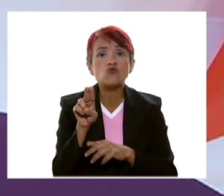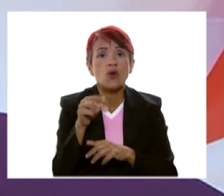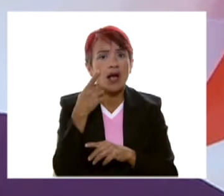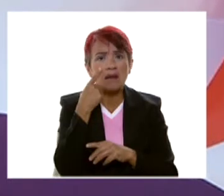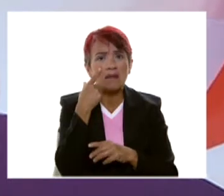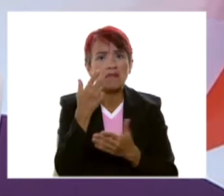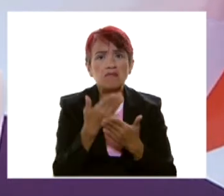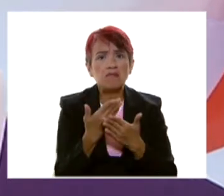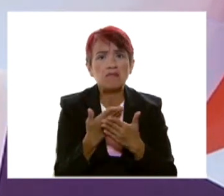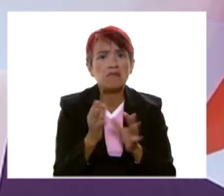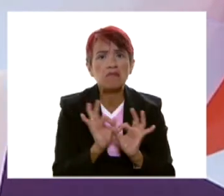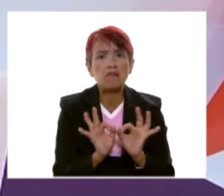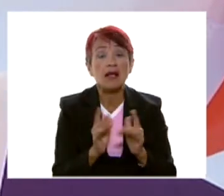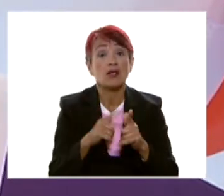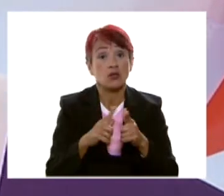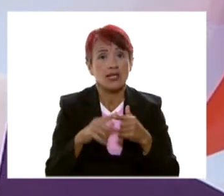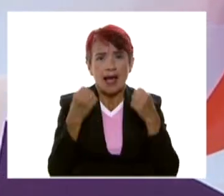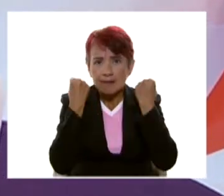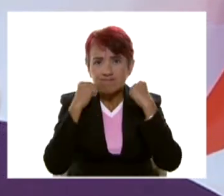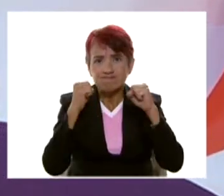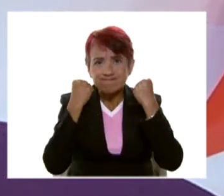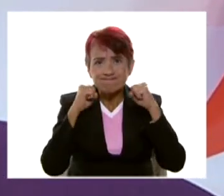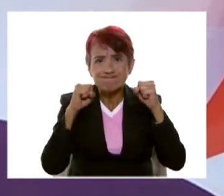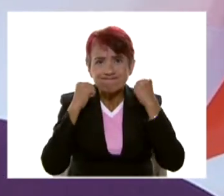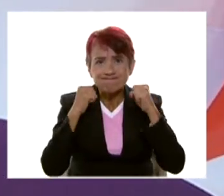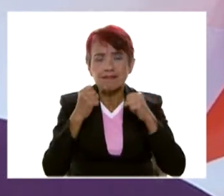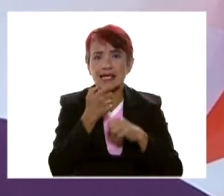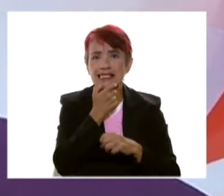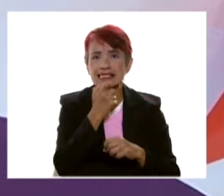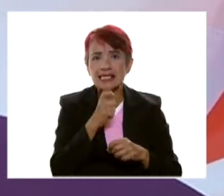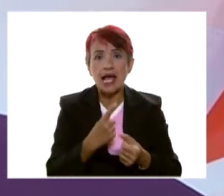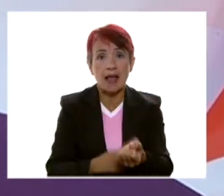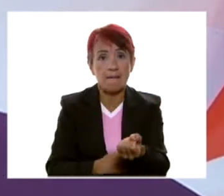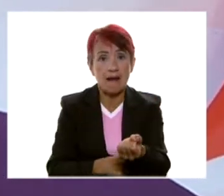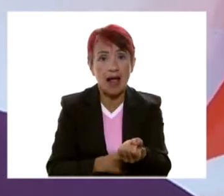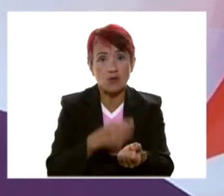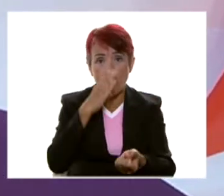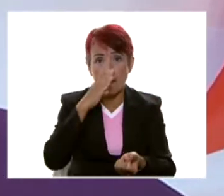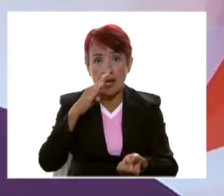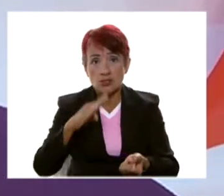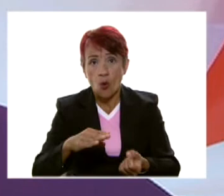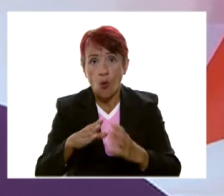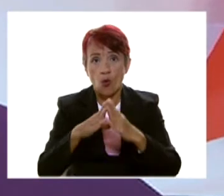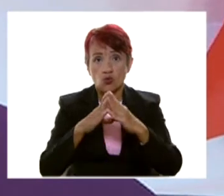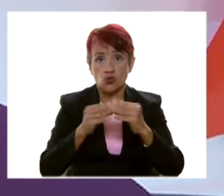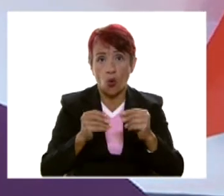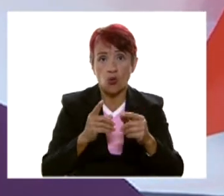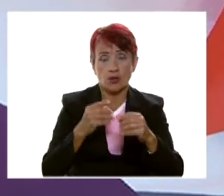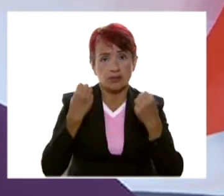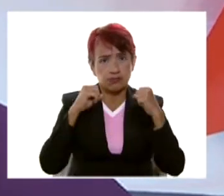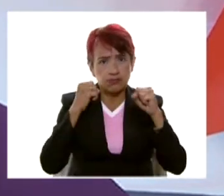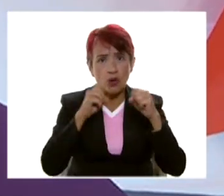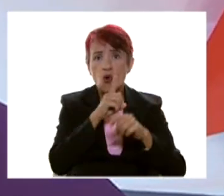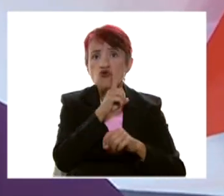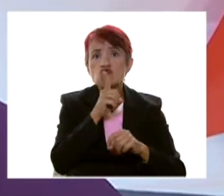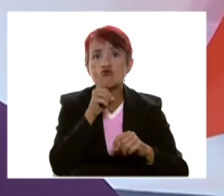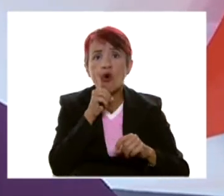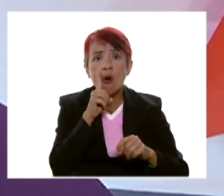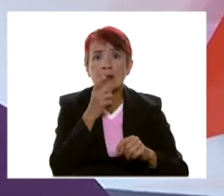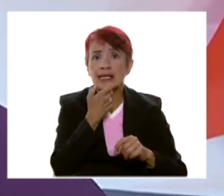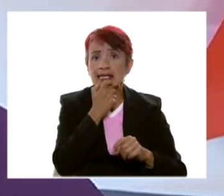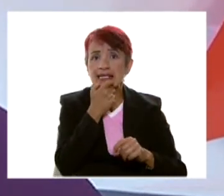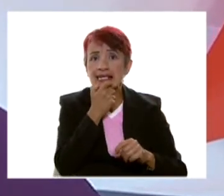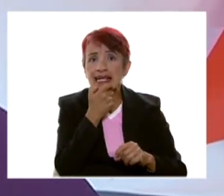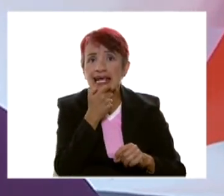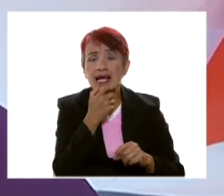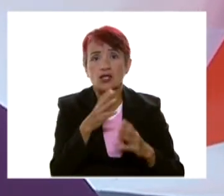eso. Entonces, practiquemos, enseñémosle a nuestros hermanos menores, nuestros familiares, practiquemos con ellos, utilicemos sus nombres, por lo menos